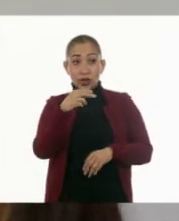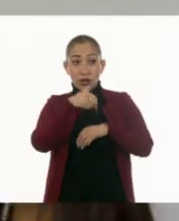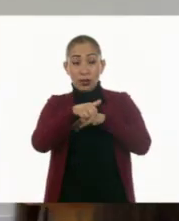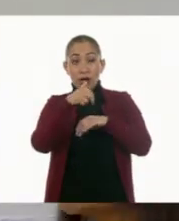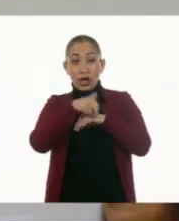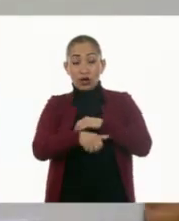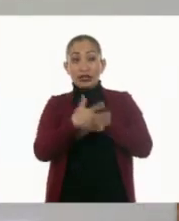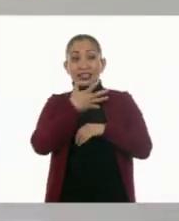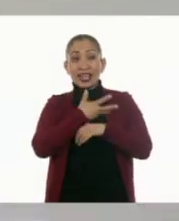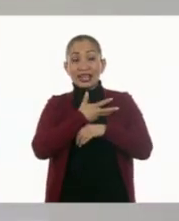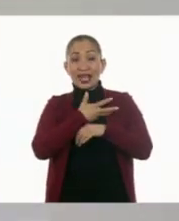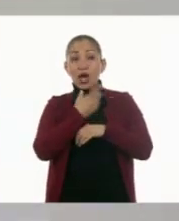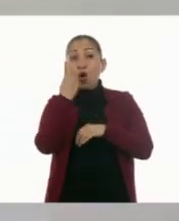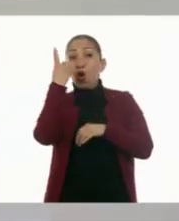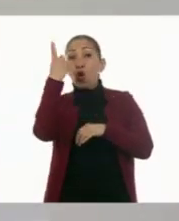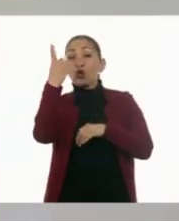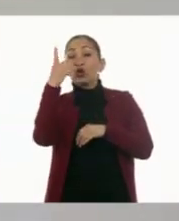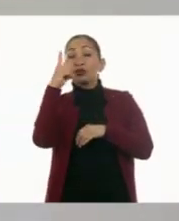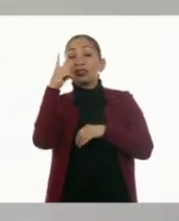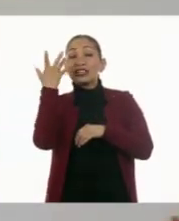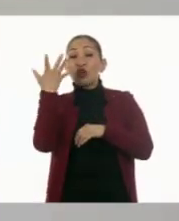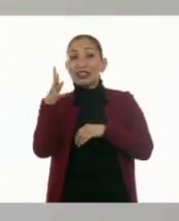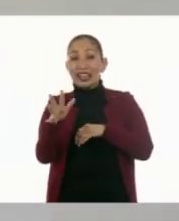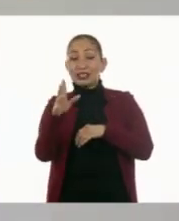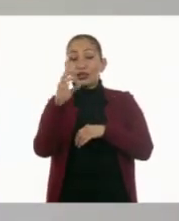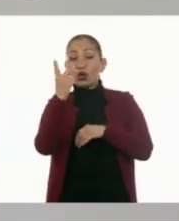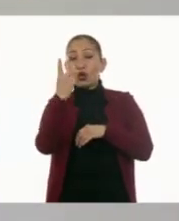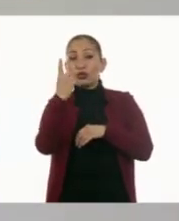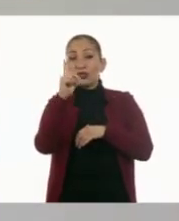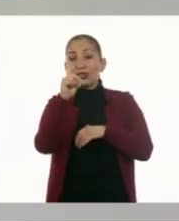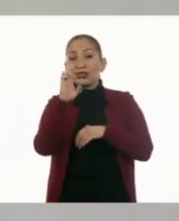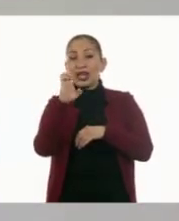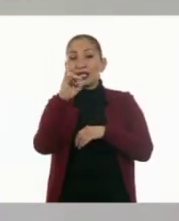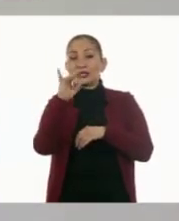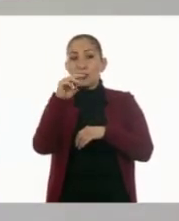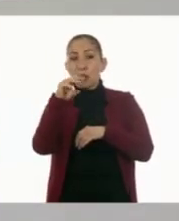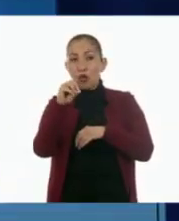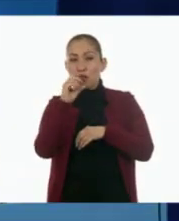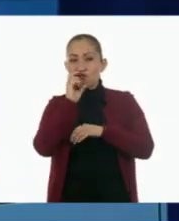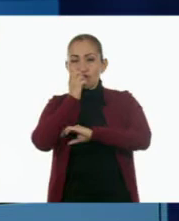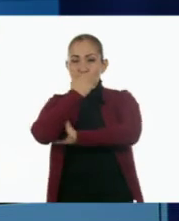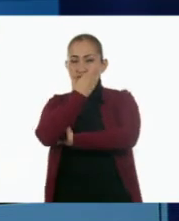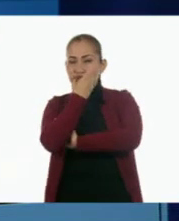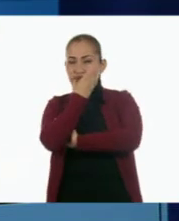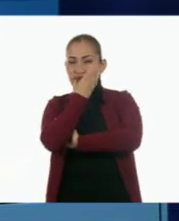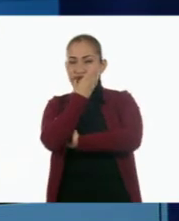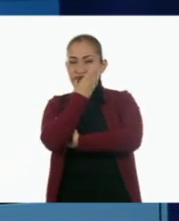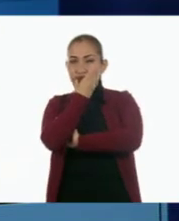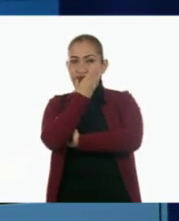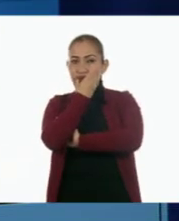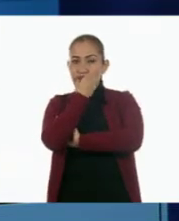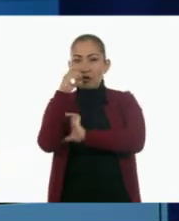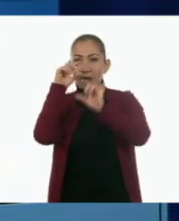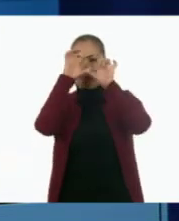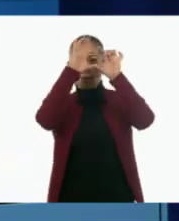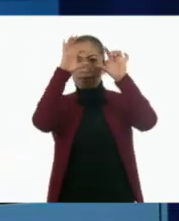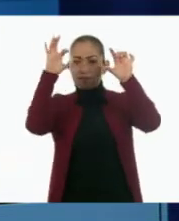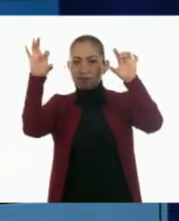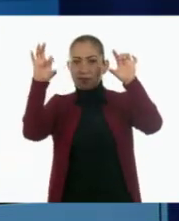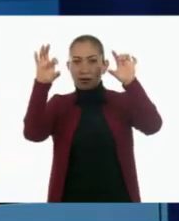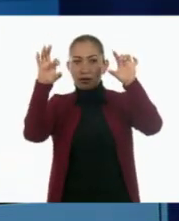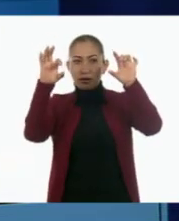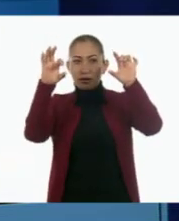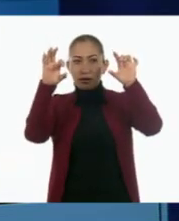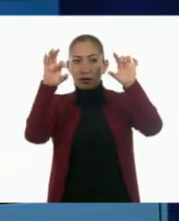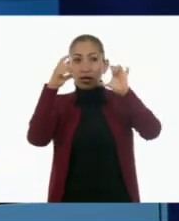número tiene solamente un decimal y entonces a mí me gustaría comenzar de estos números de arriba con